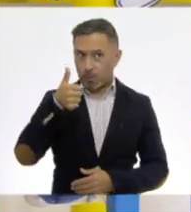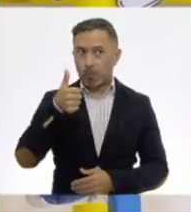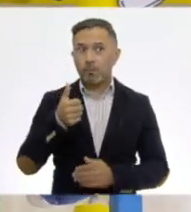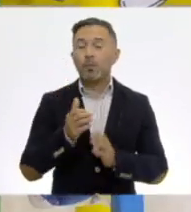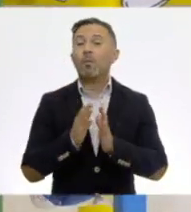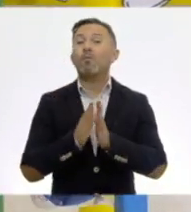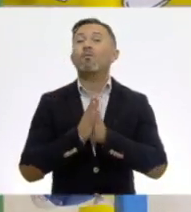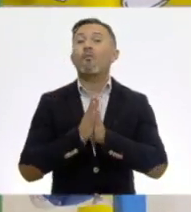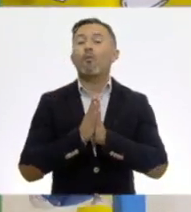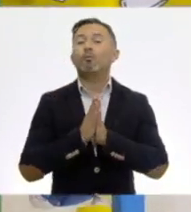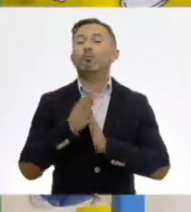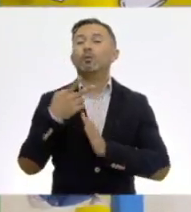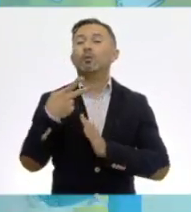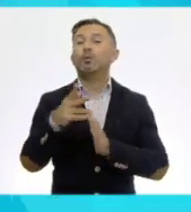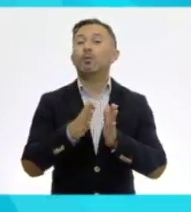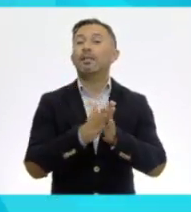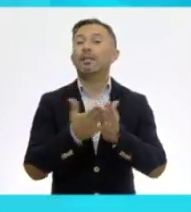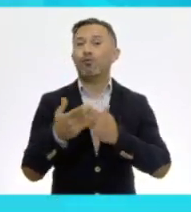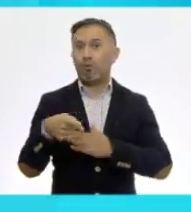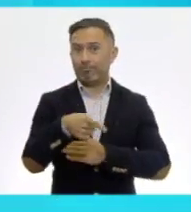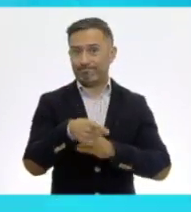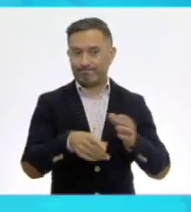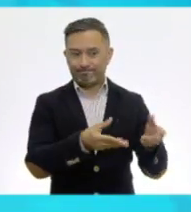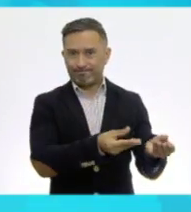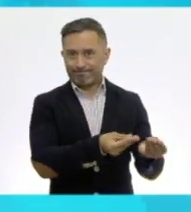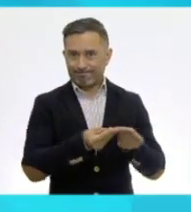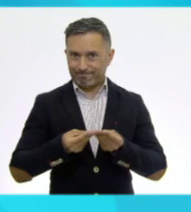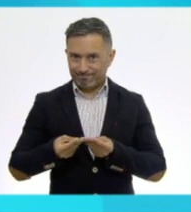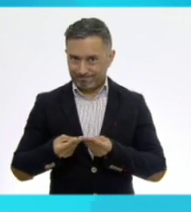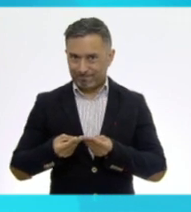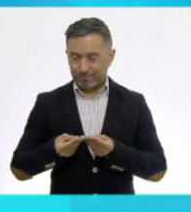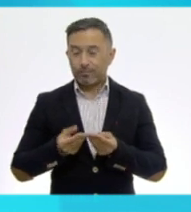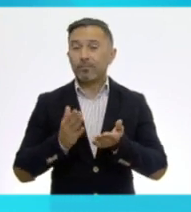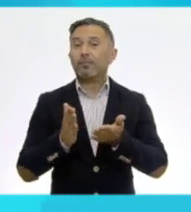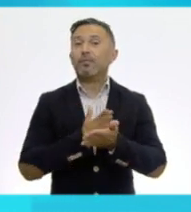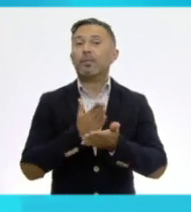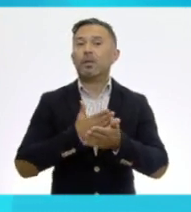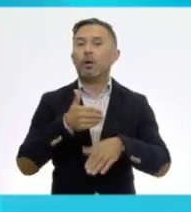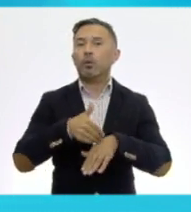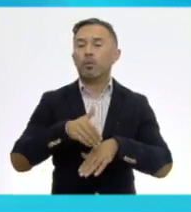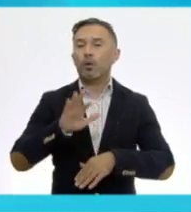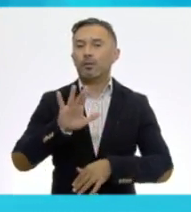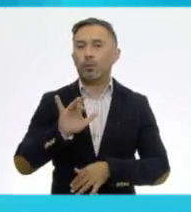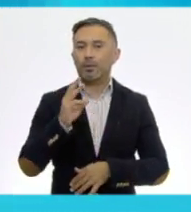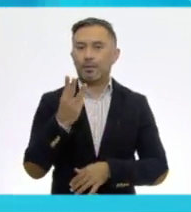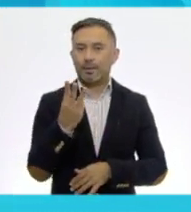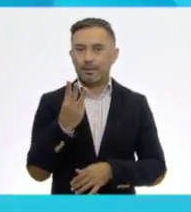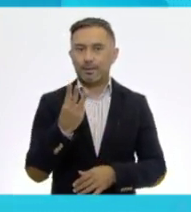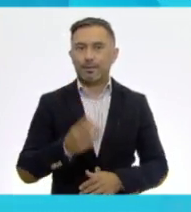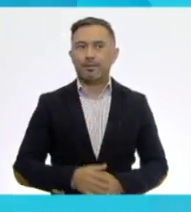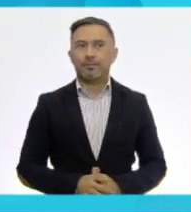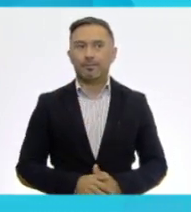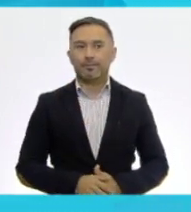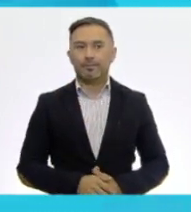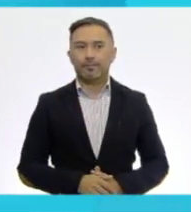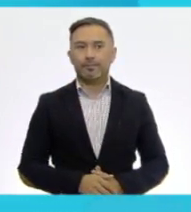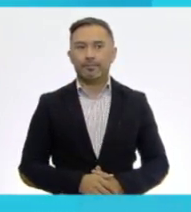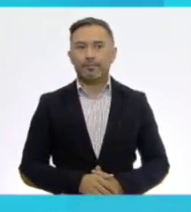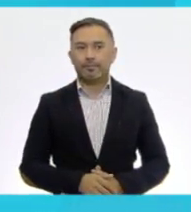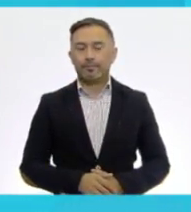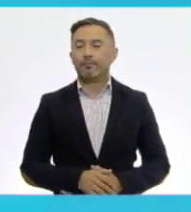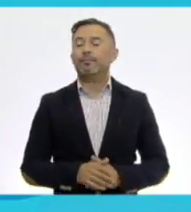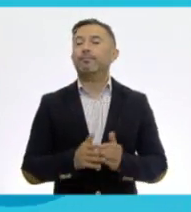vayan por su libro y lo abran en la página número 53. Muy bien.